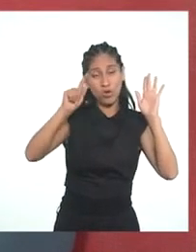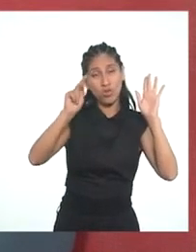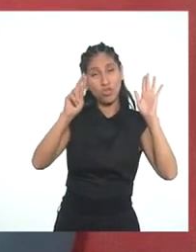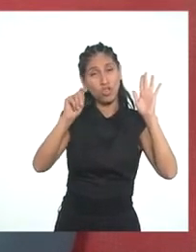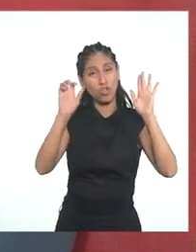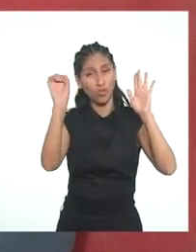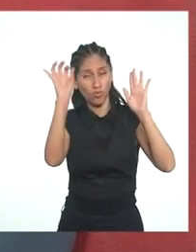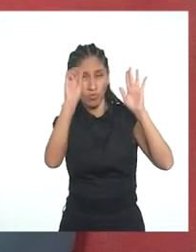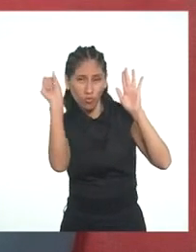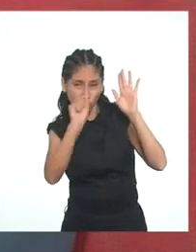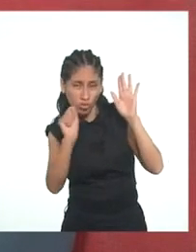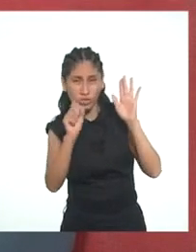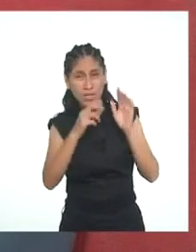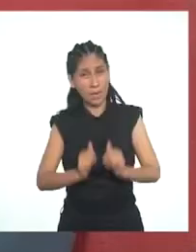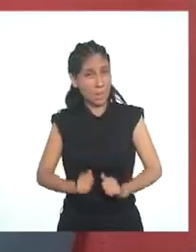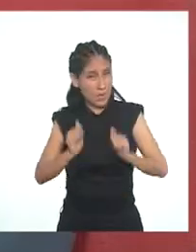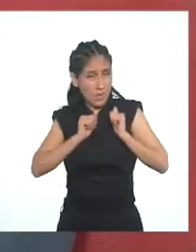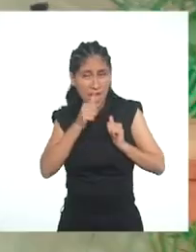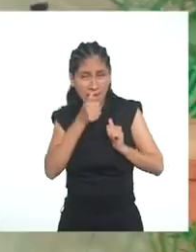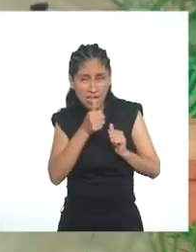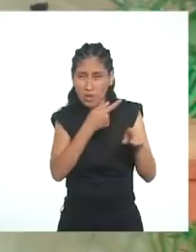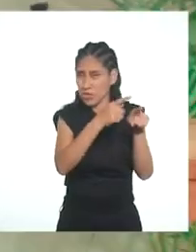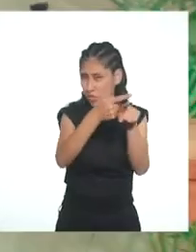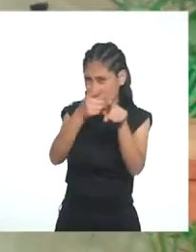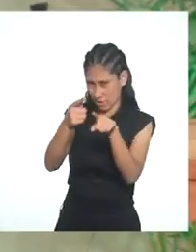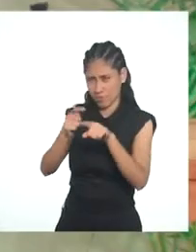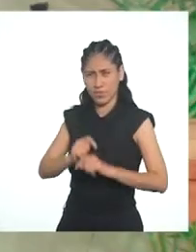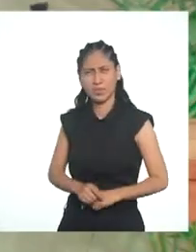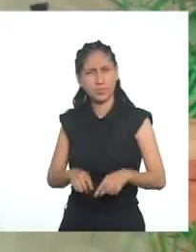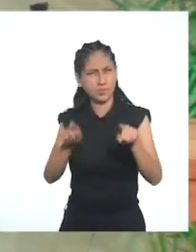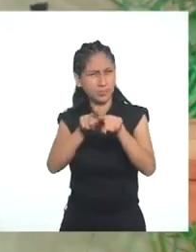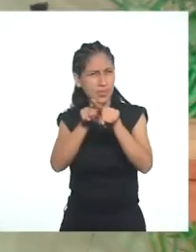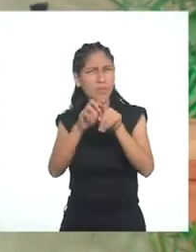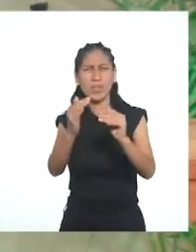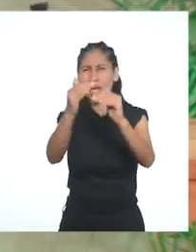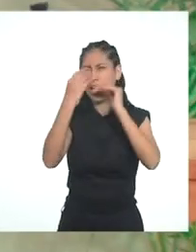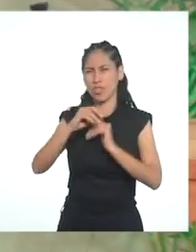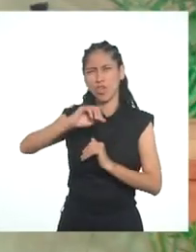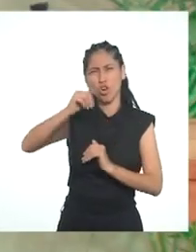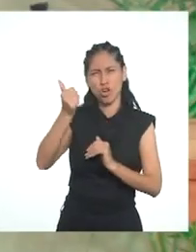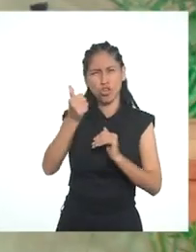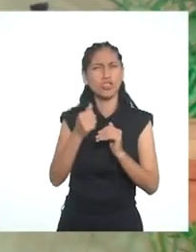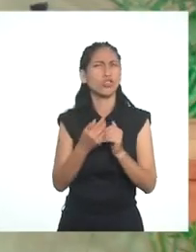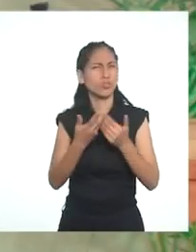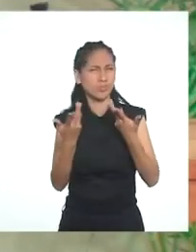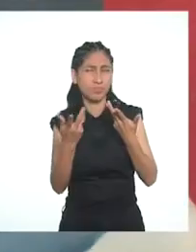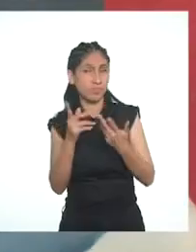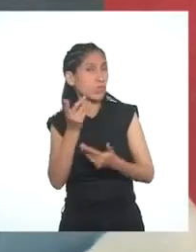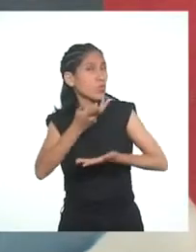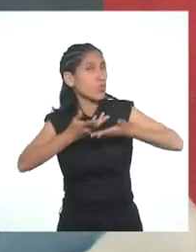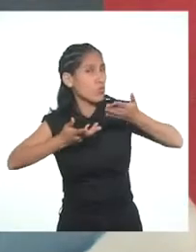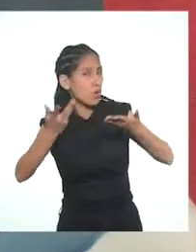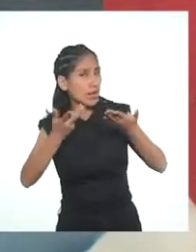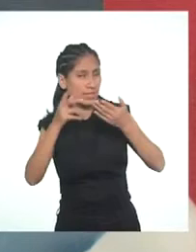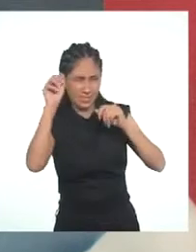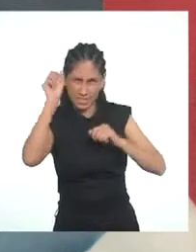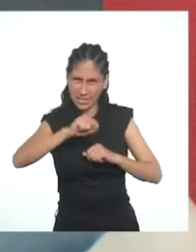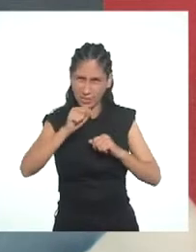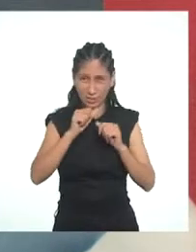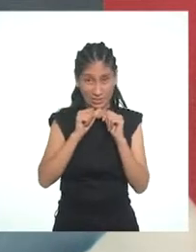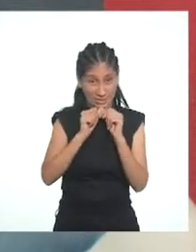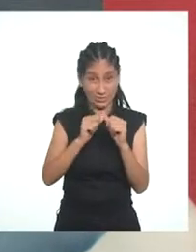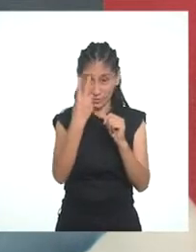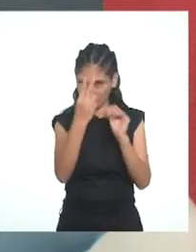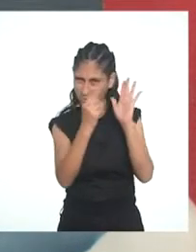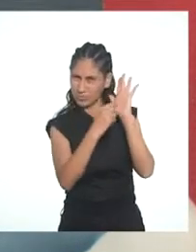que viven principalmente en el agua, en los charcos. ¿Hay otros microorganismos que pertenecen al dominio eucaria? Sí, y estos